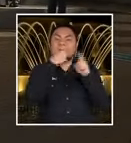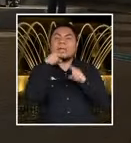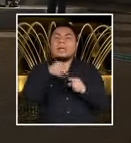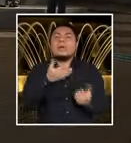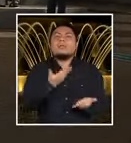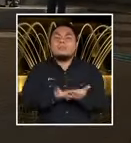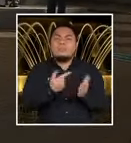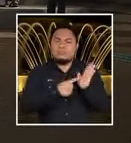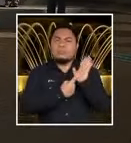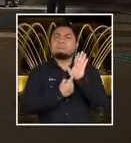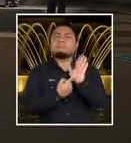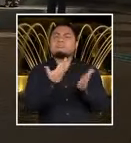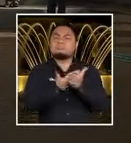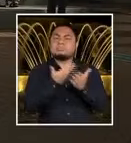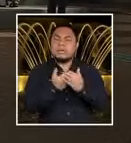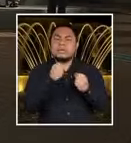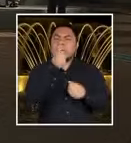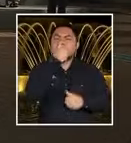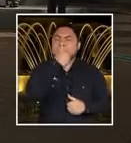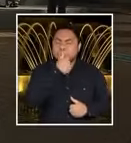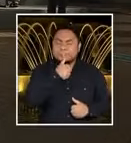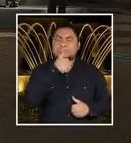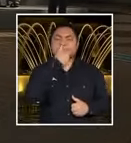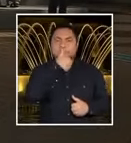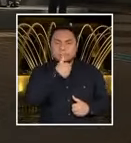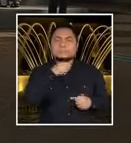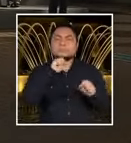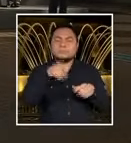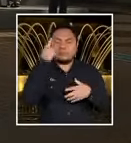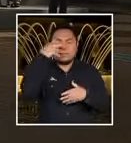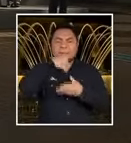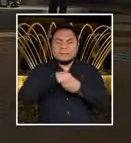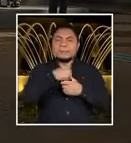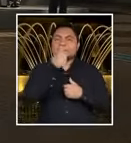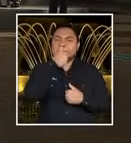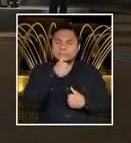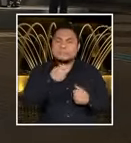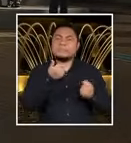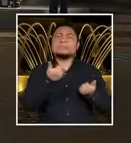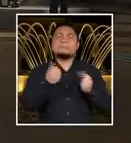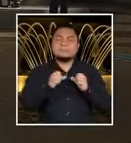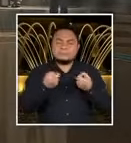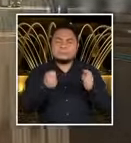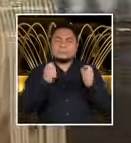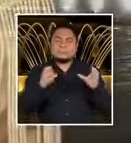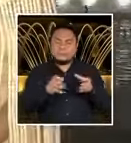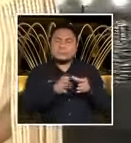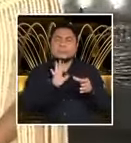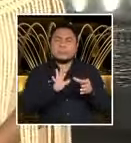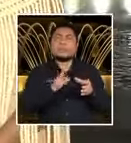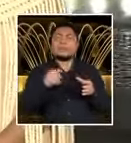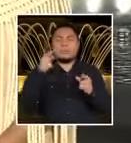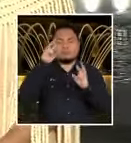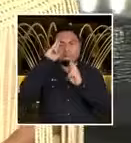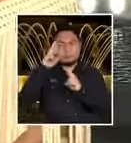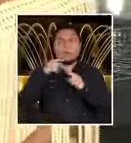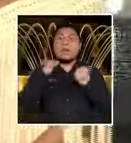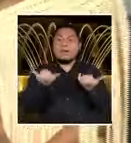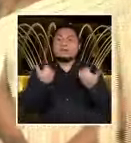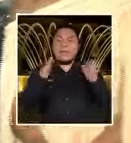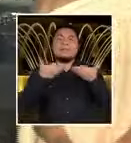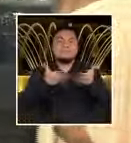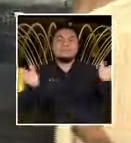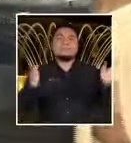sumamente resistente, paciente, resiliente, pero sobre todo innovador, hoy estamos todos